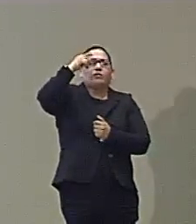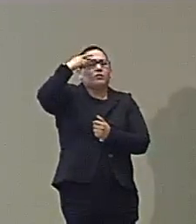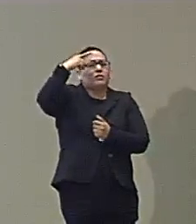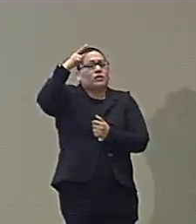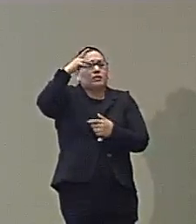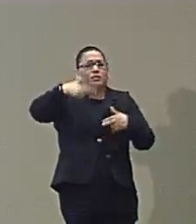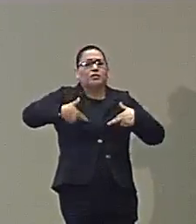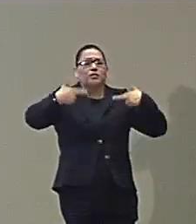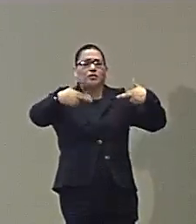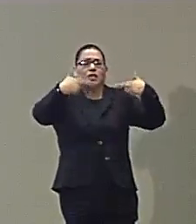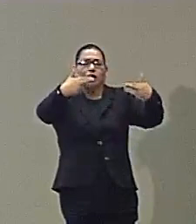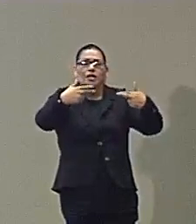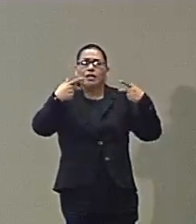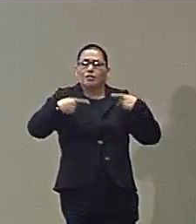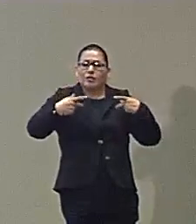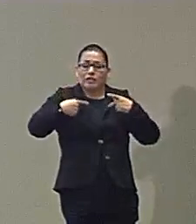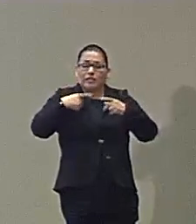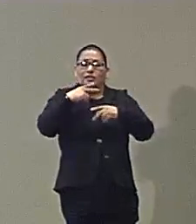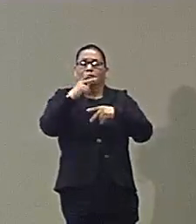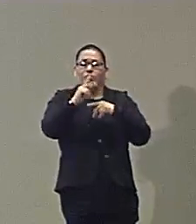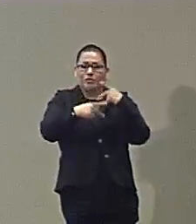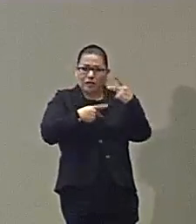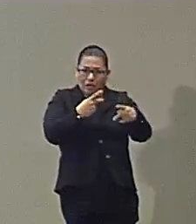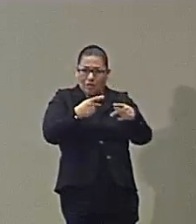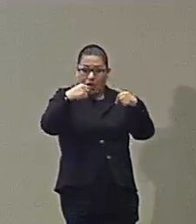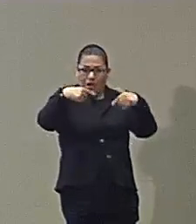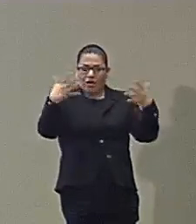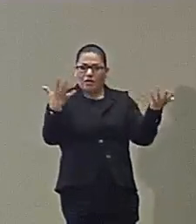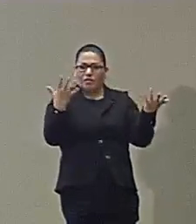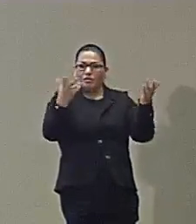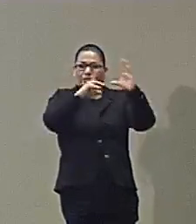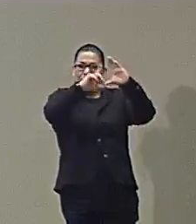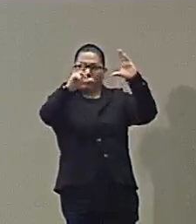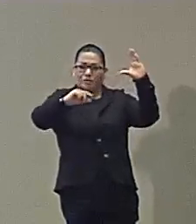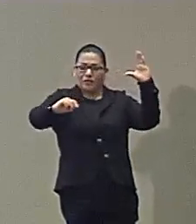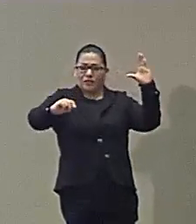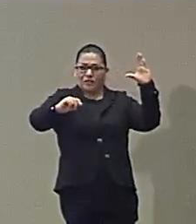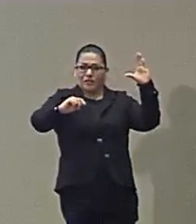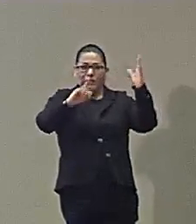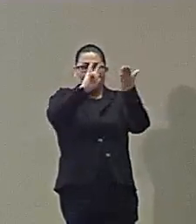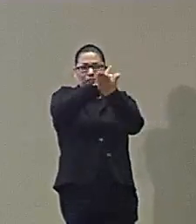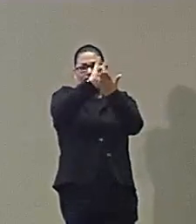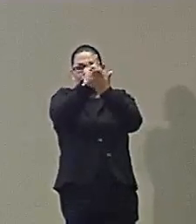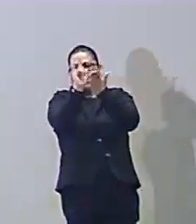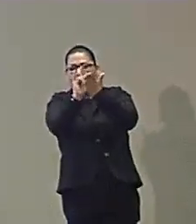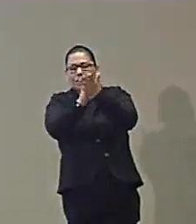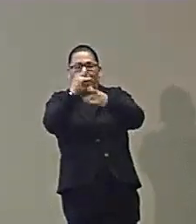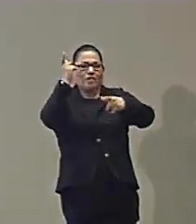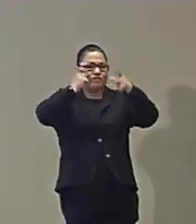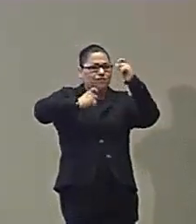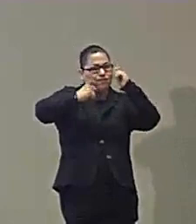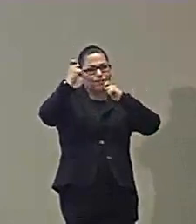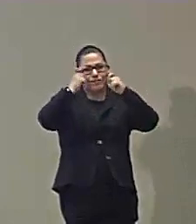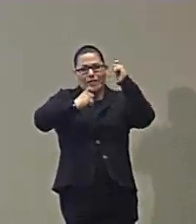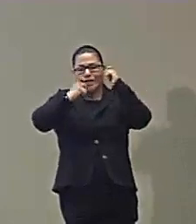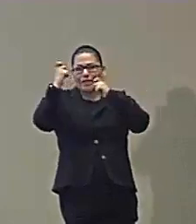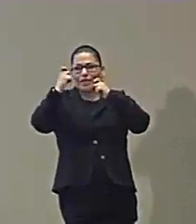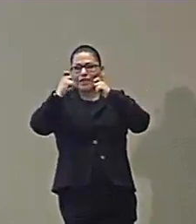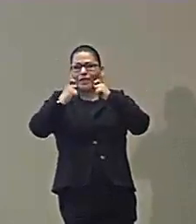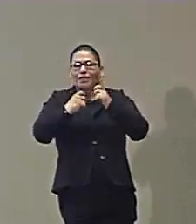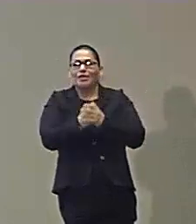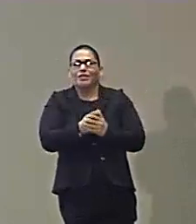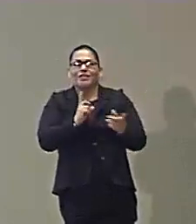de mexicanos que han hecho de este país un mosaico de expresión es un inagotable